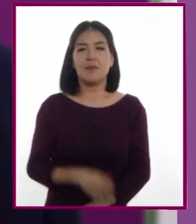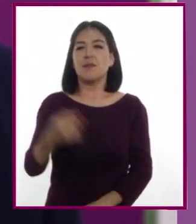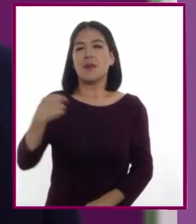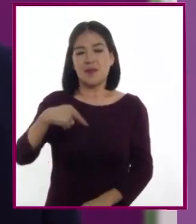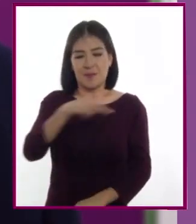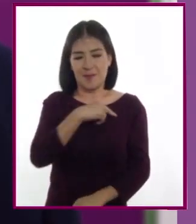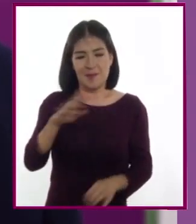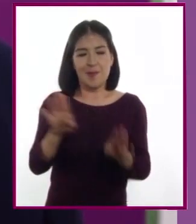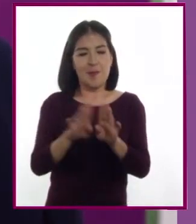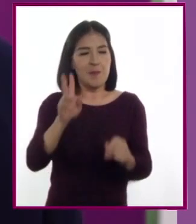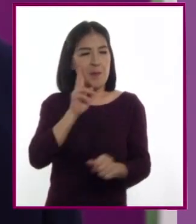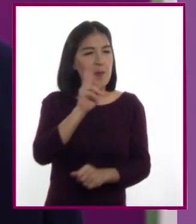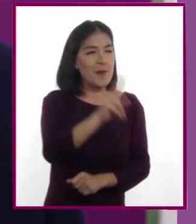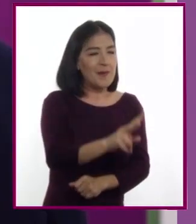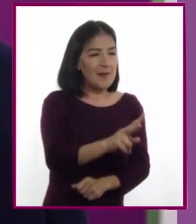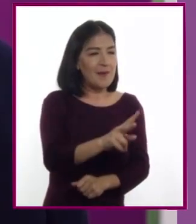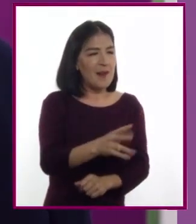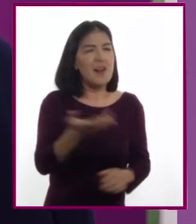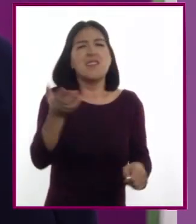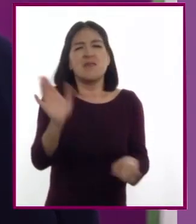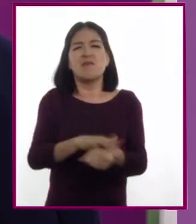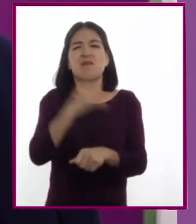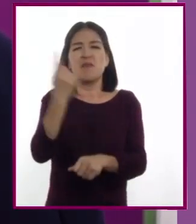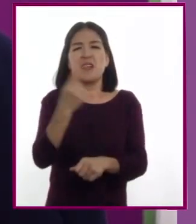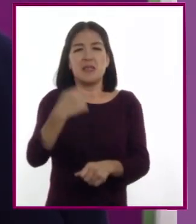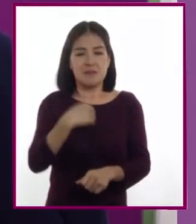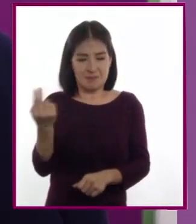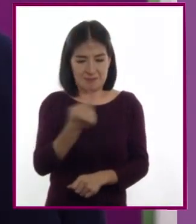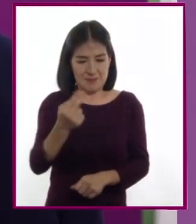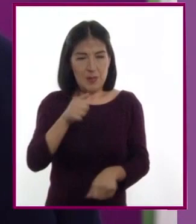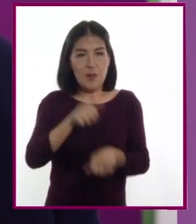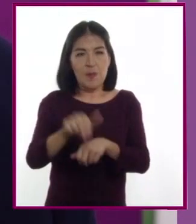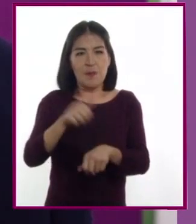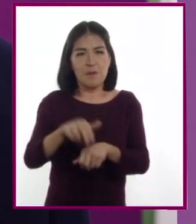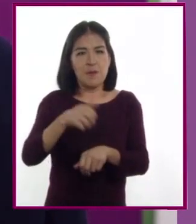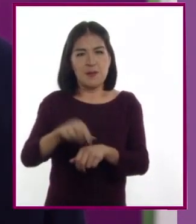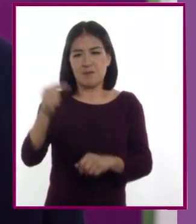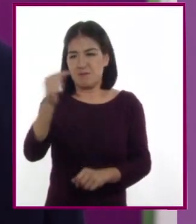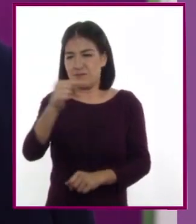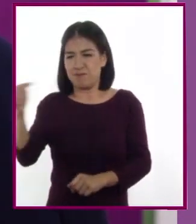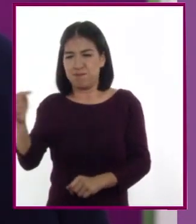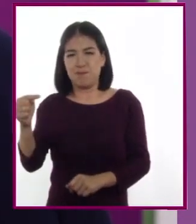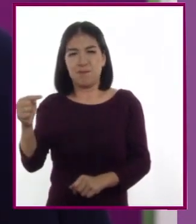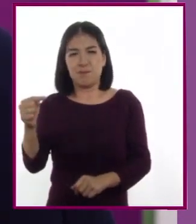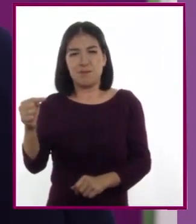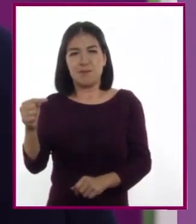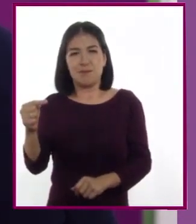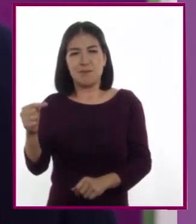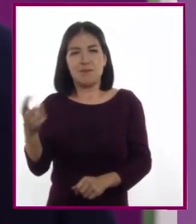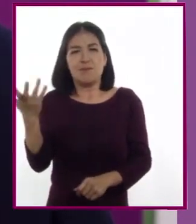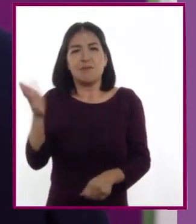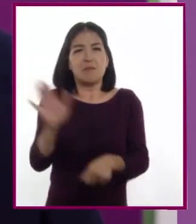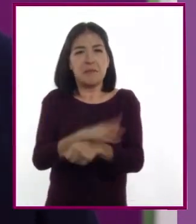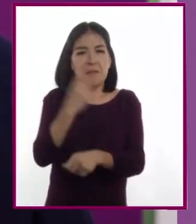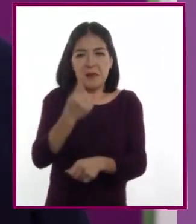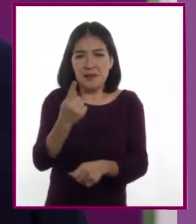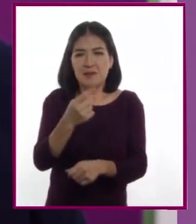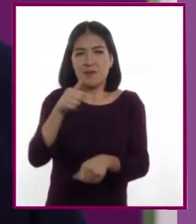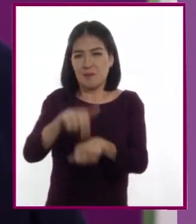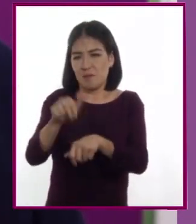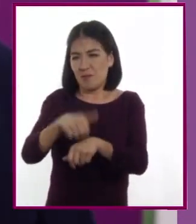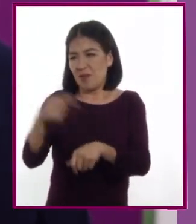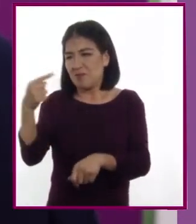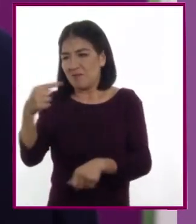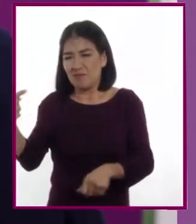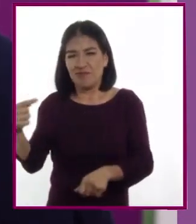nosotros encontramos por qué necesitamos los números negativos. ¿Por qué aparecen los números